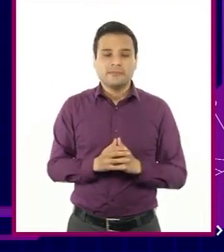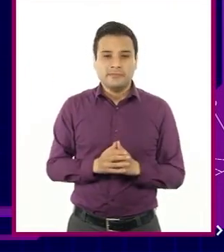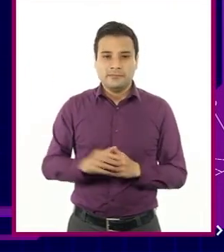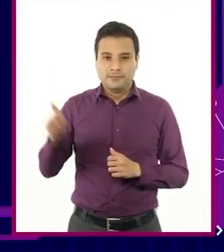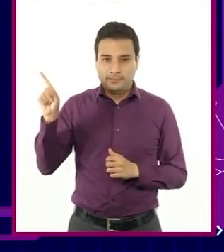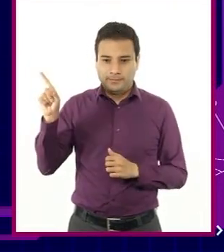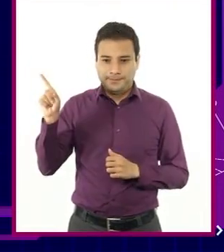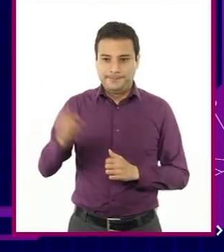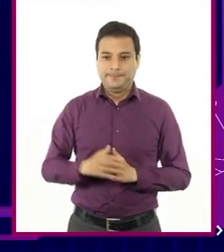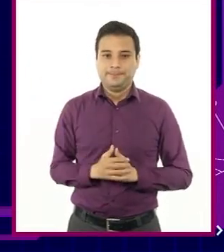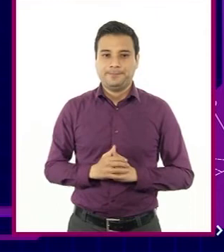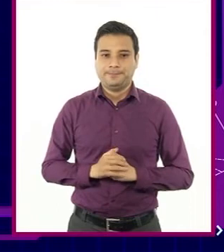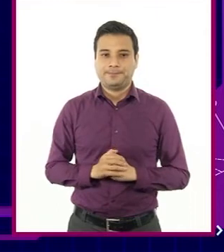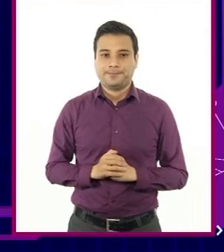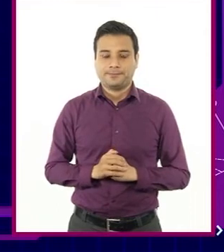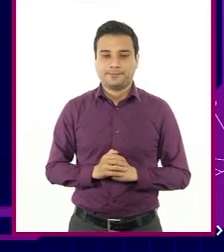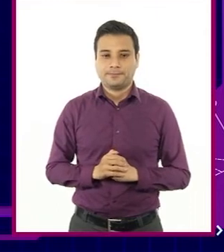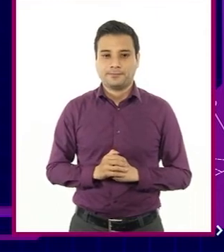es